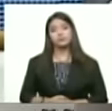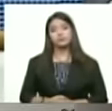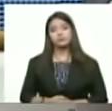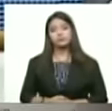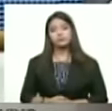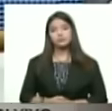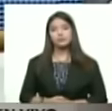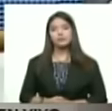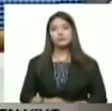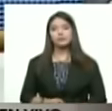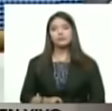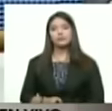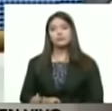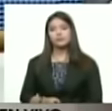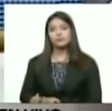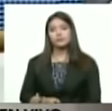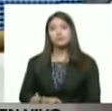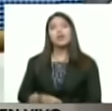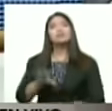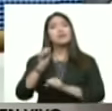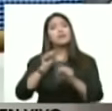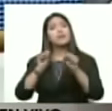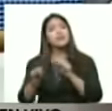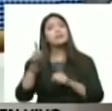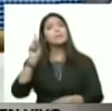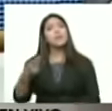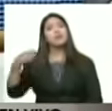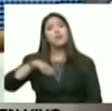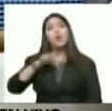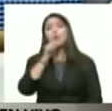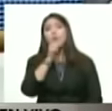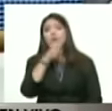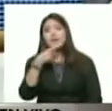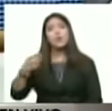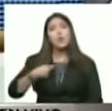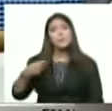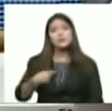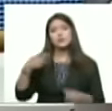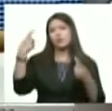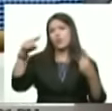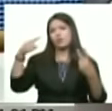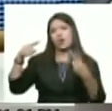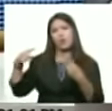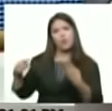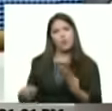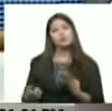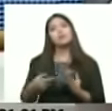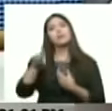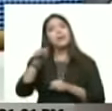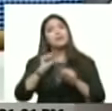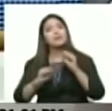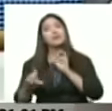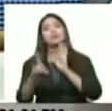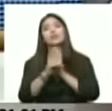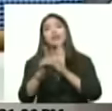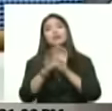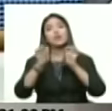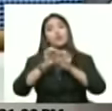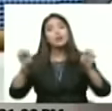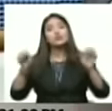integralmente, defender a nuestros viejitos y los planes, no solo de las pensiones, sino mucho más allá, defender el derecho a la educación